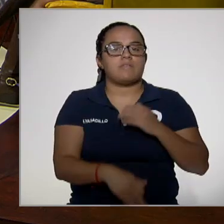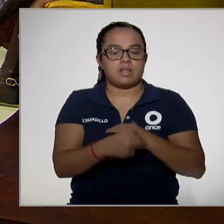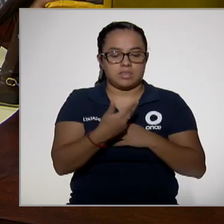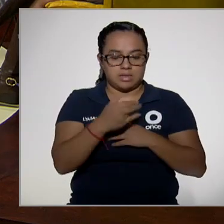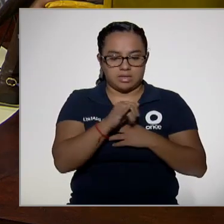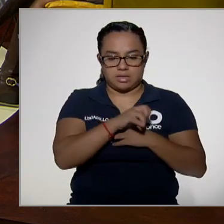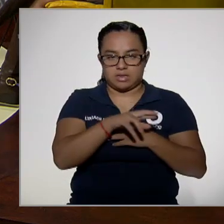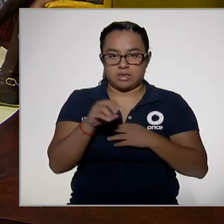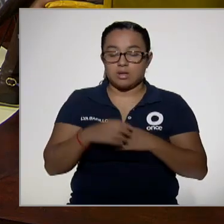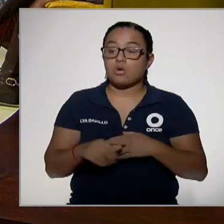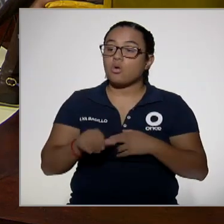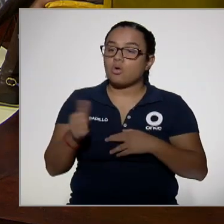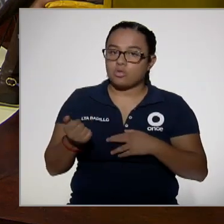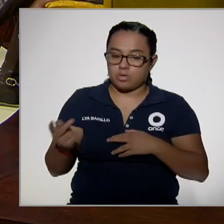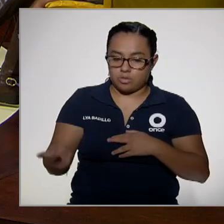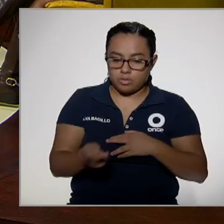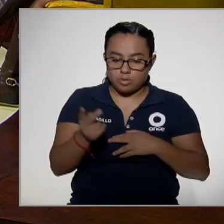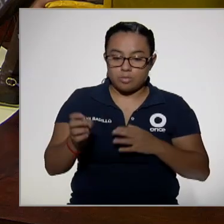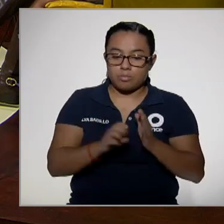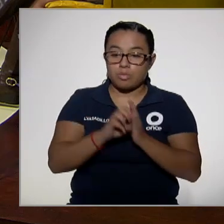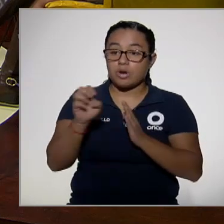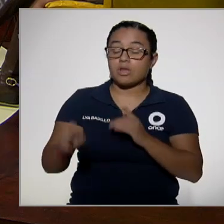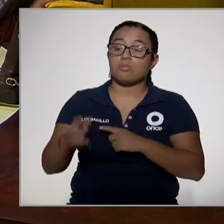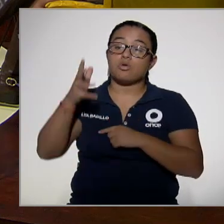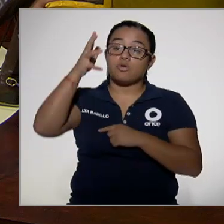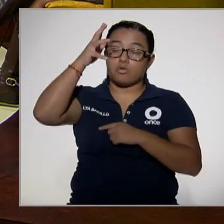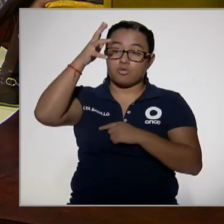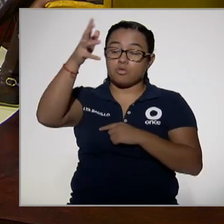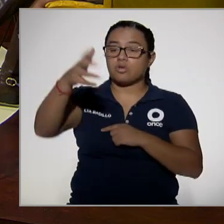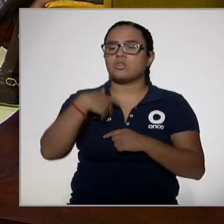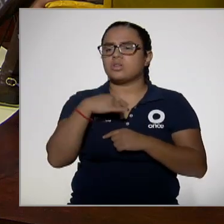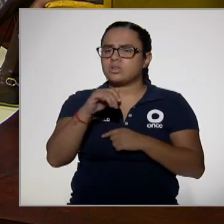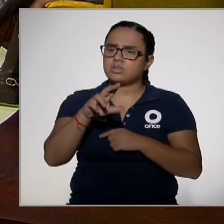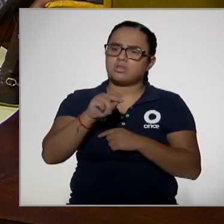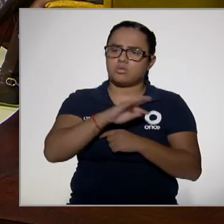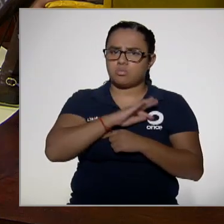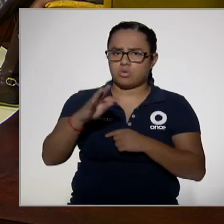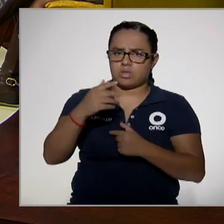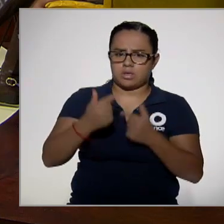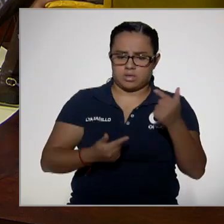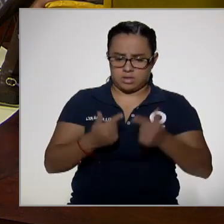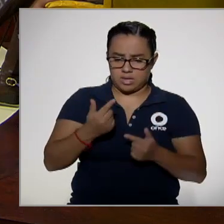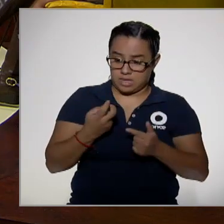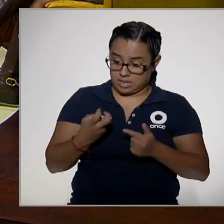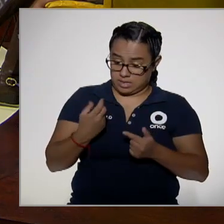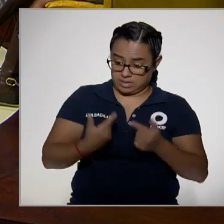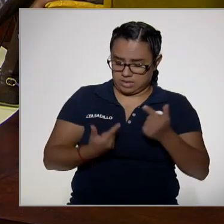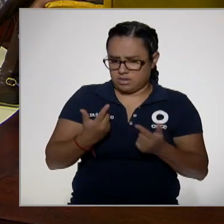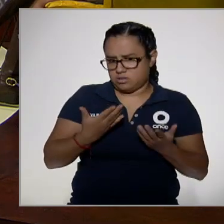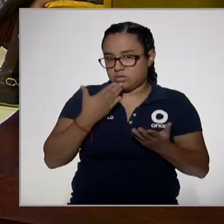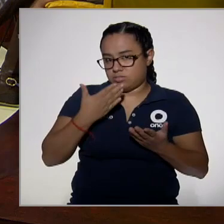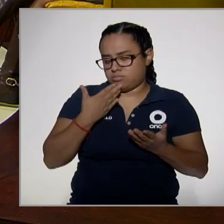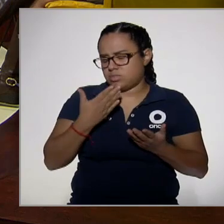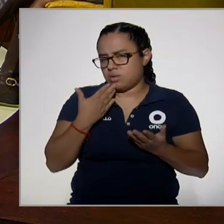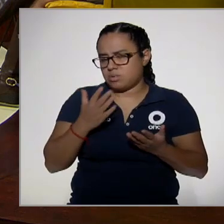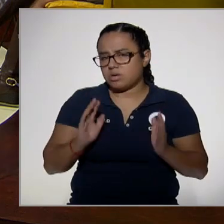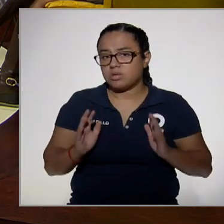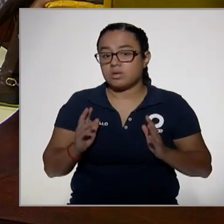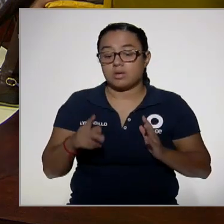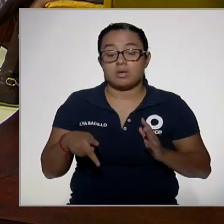primera y horas y la otra era que que si a largo plazo podría sólo tomar leche y la leche es un alimento muy válido pero